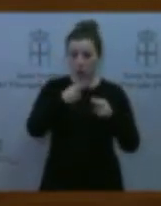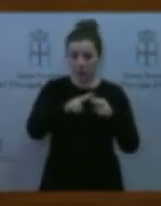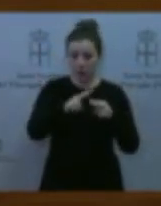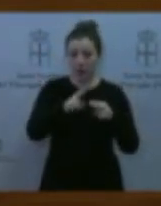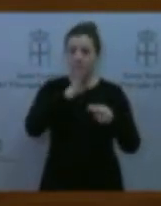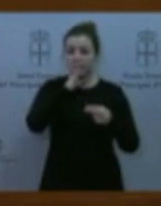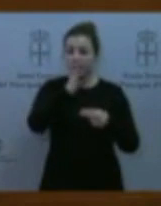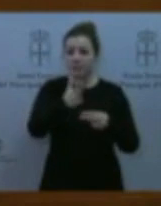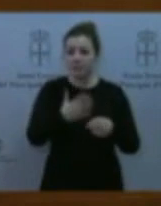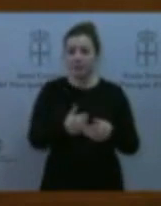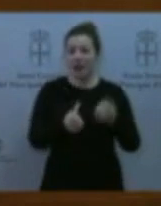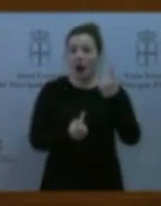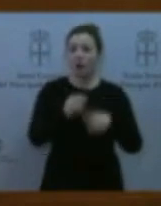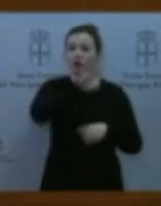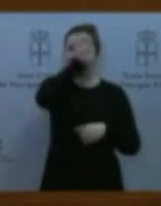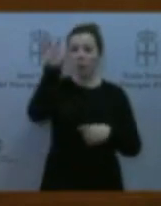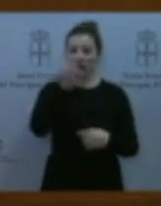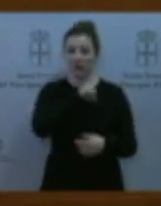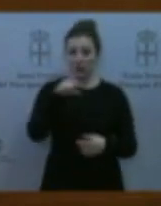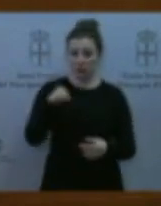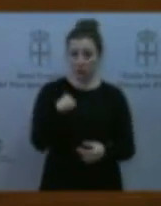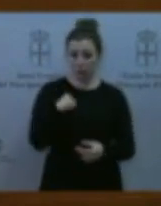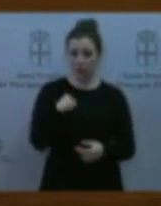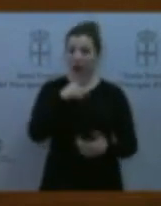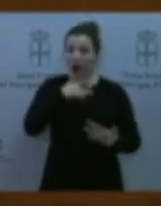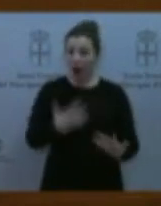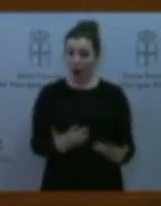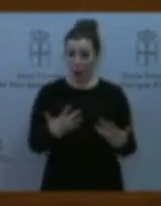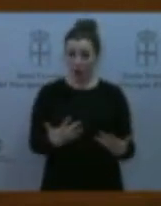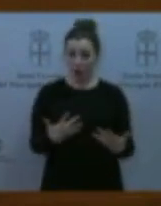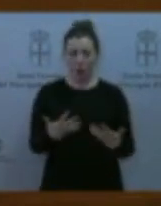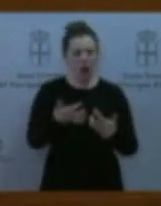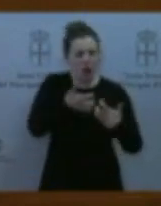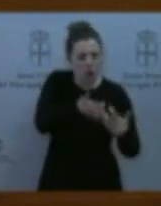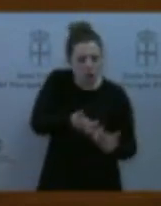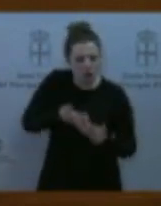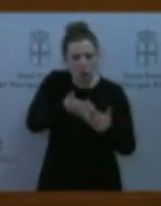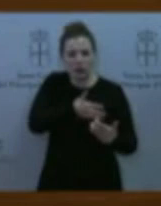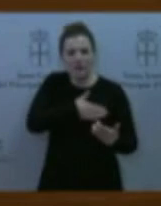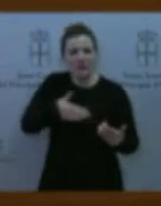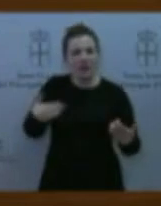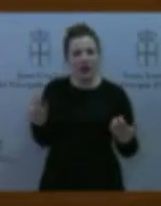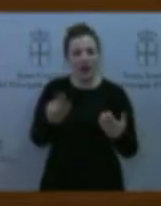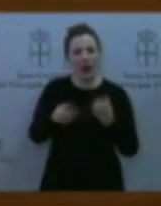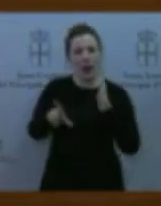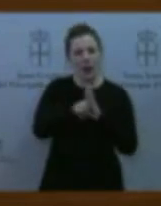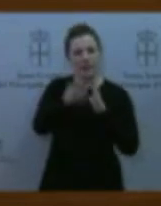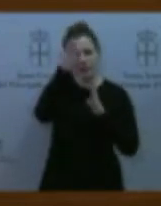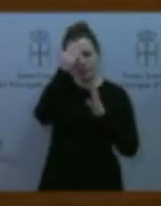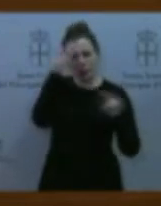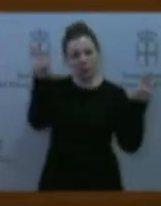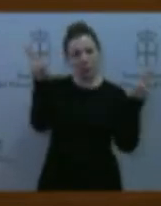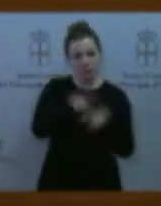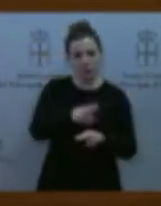autónomas ahora por lo que se pelea es por derogar las leyes de memoria, conviene recordar los